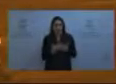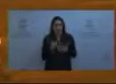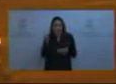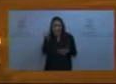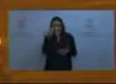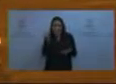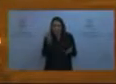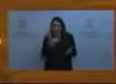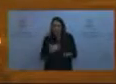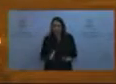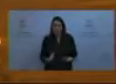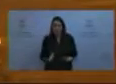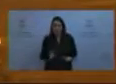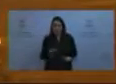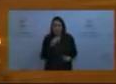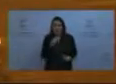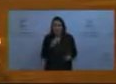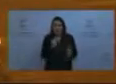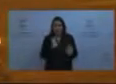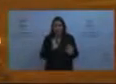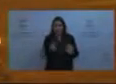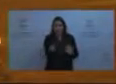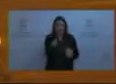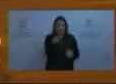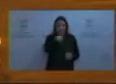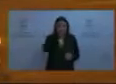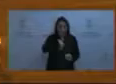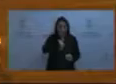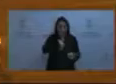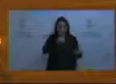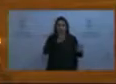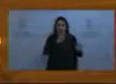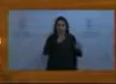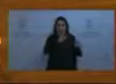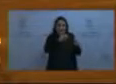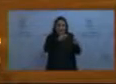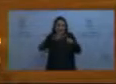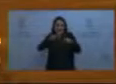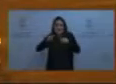el consumo de estos alimentos sin gluten, sin lactosa, sin lo que sea